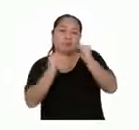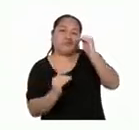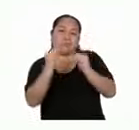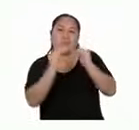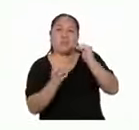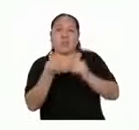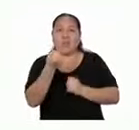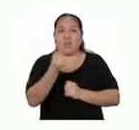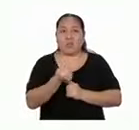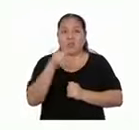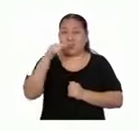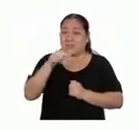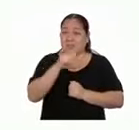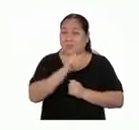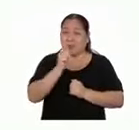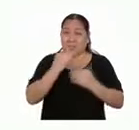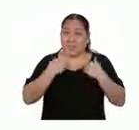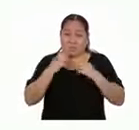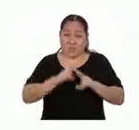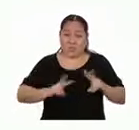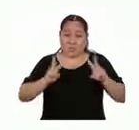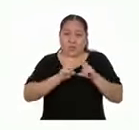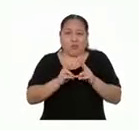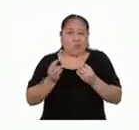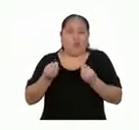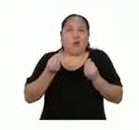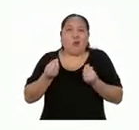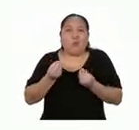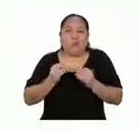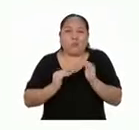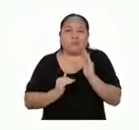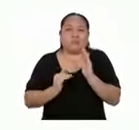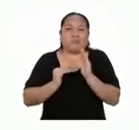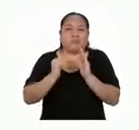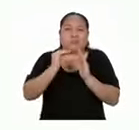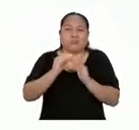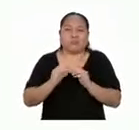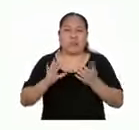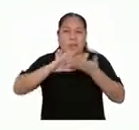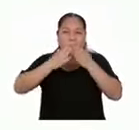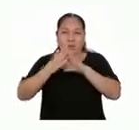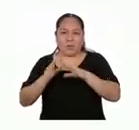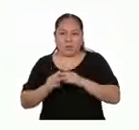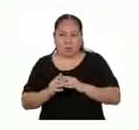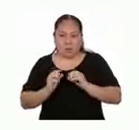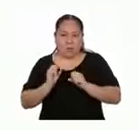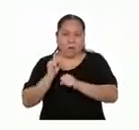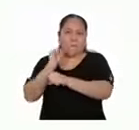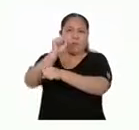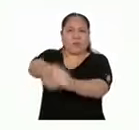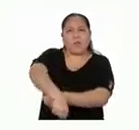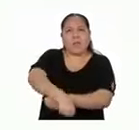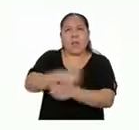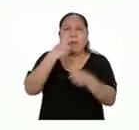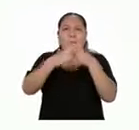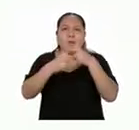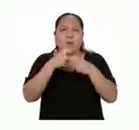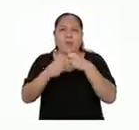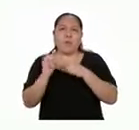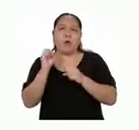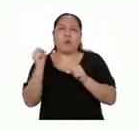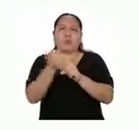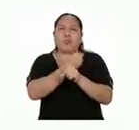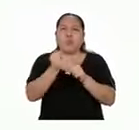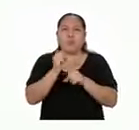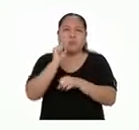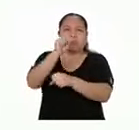valor, difícilmente podríamos imaginar la sobrevivencia de nuestra población frente a las crisis y a la violencia. La empatía con la naturaleza